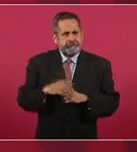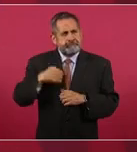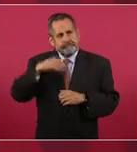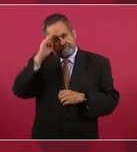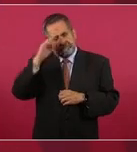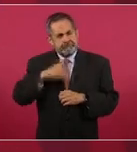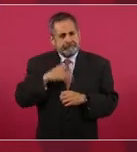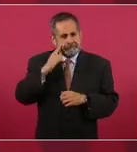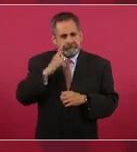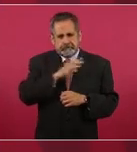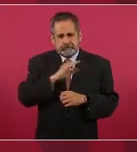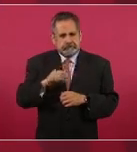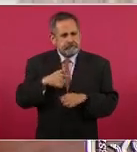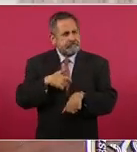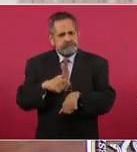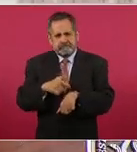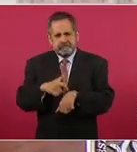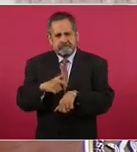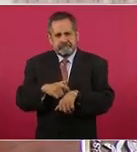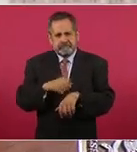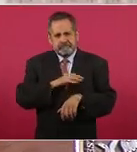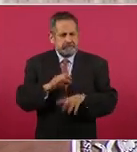consideramos que nos alcanza el